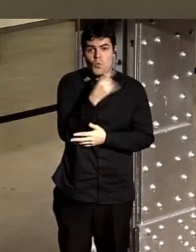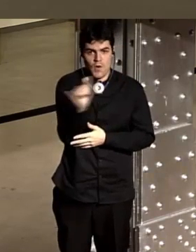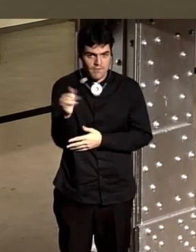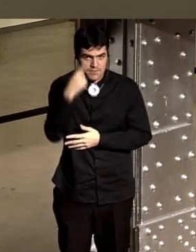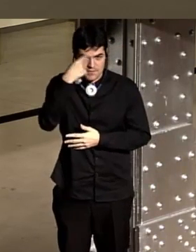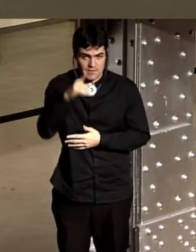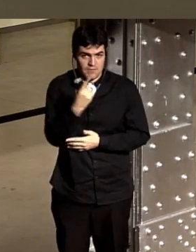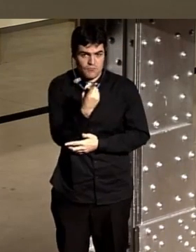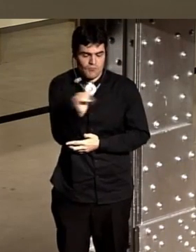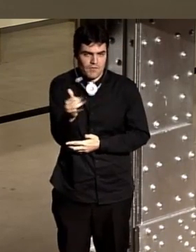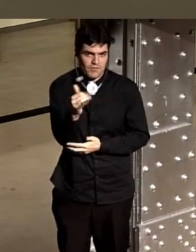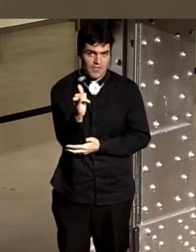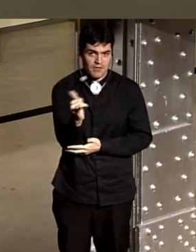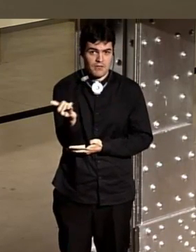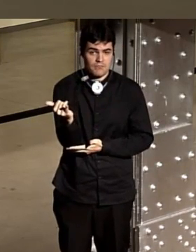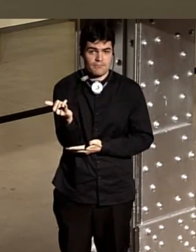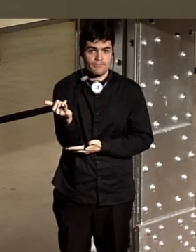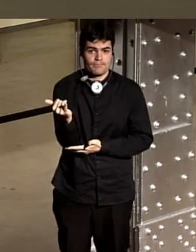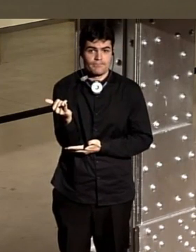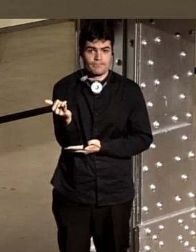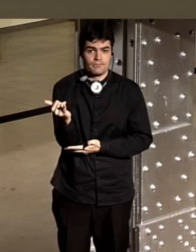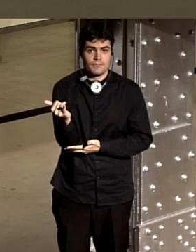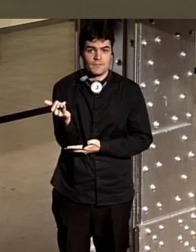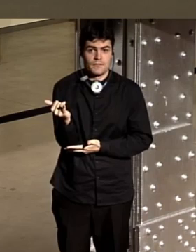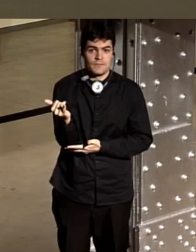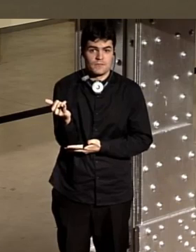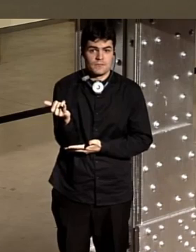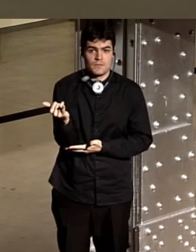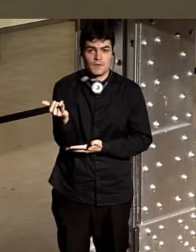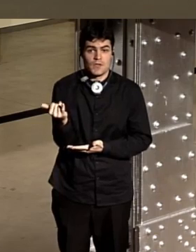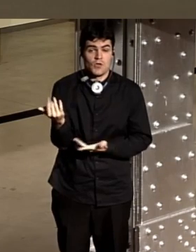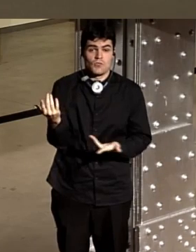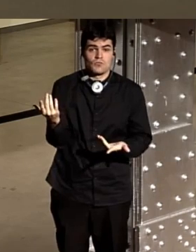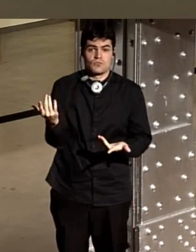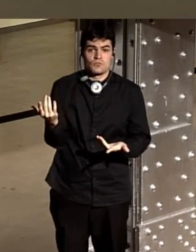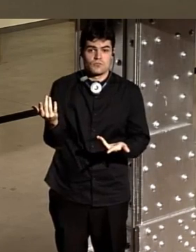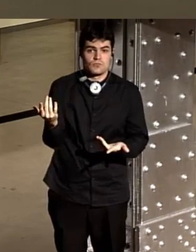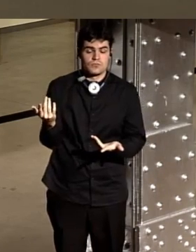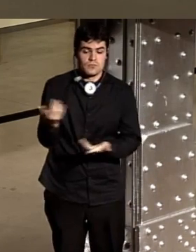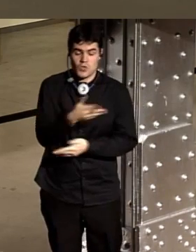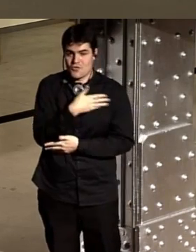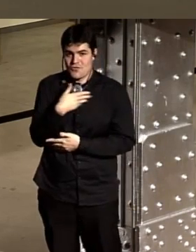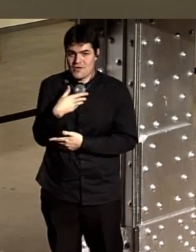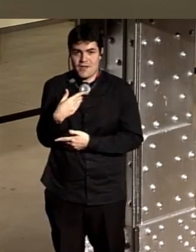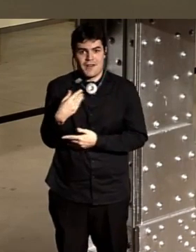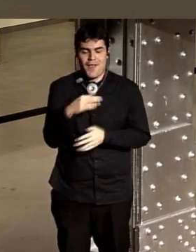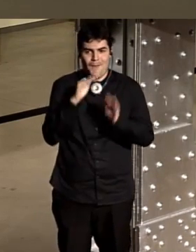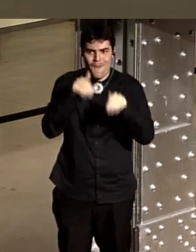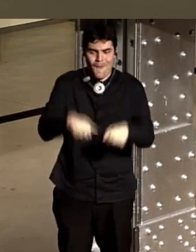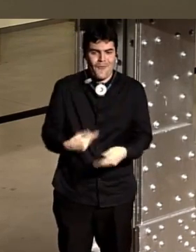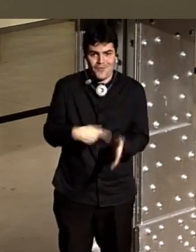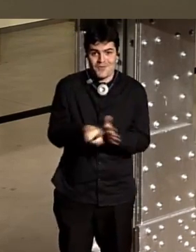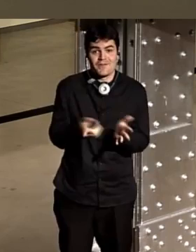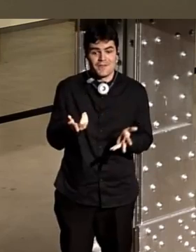tenía, no, I would not want to go. No. Sí, no querrías volver. Sí, y